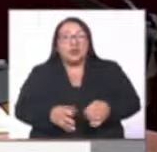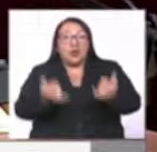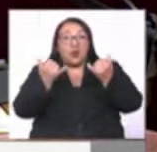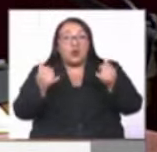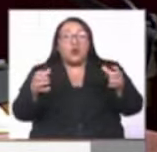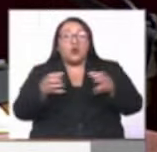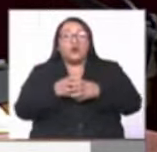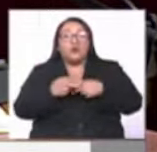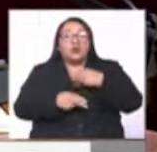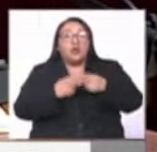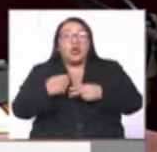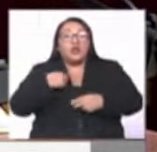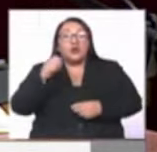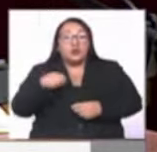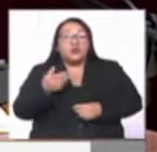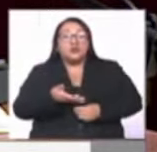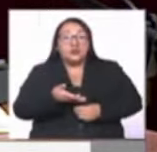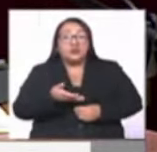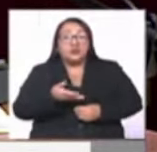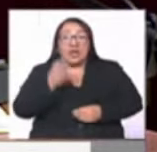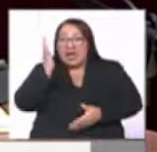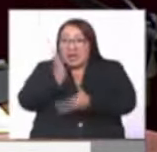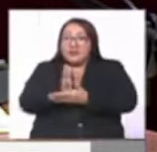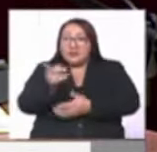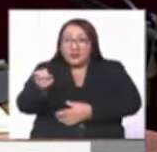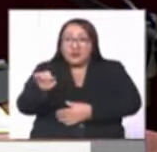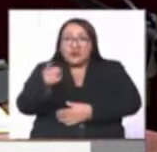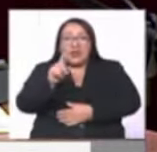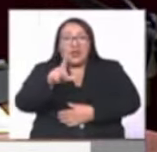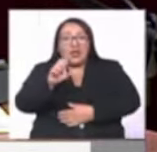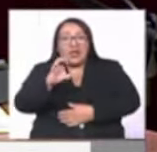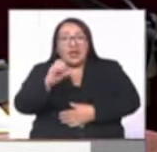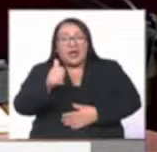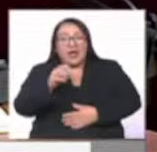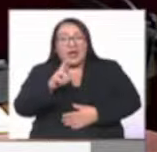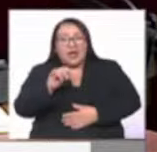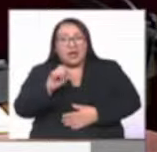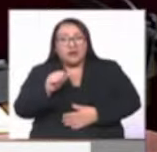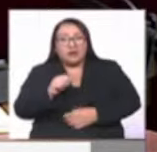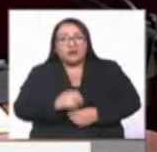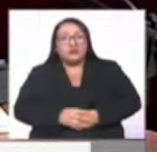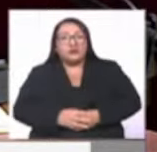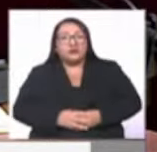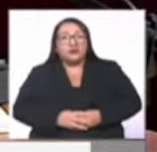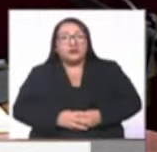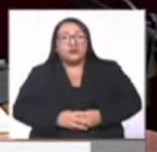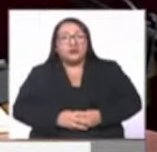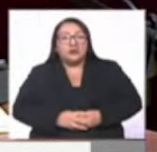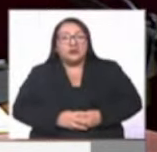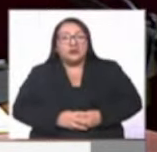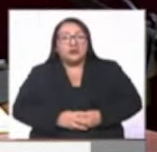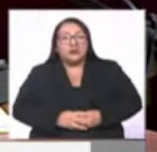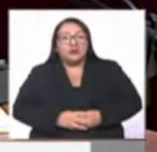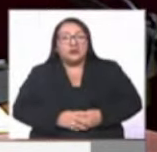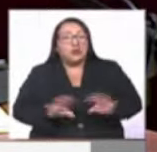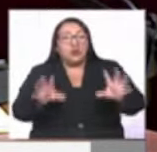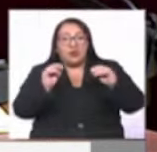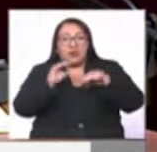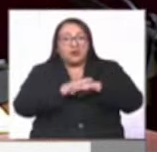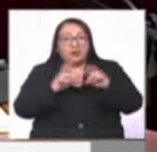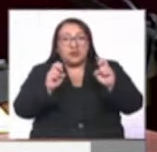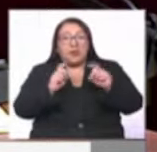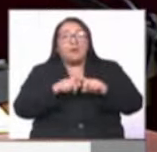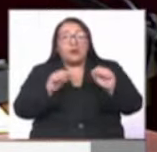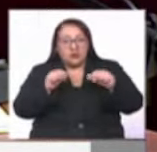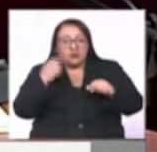junta Nacional de Justicia sancionó al señor José Luis lecaros Eh no voy a mencionar más sobre el particular